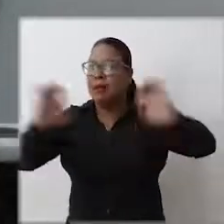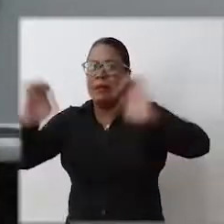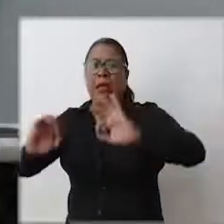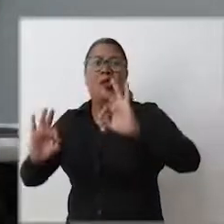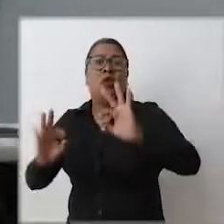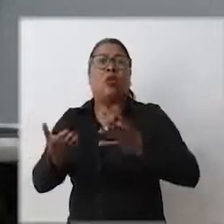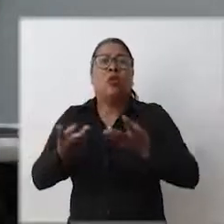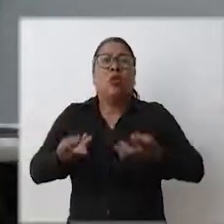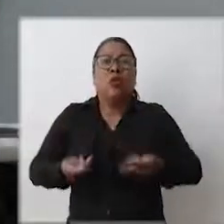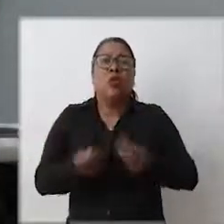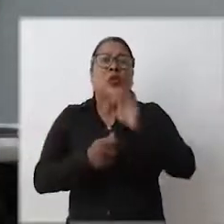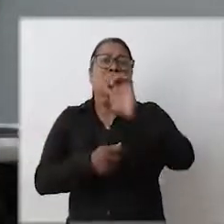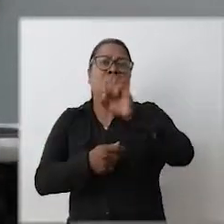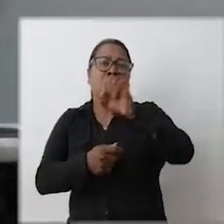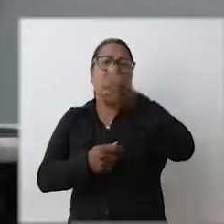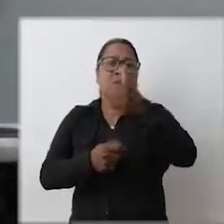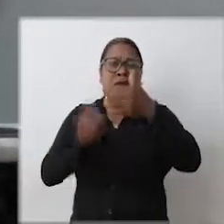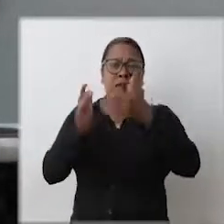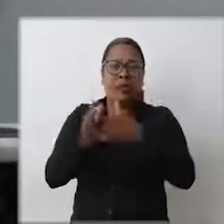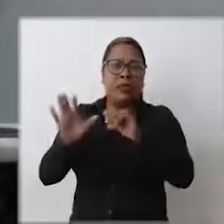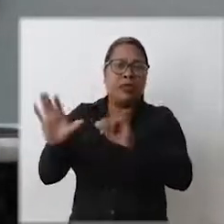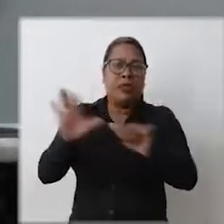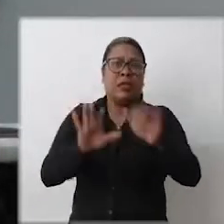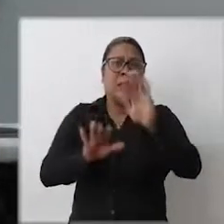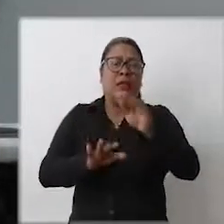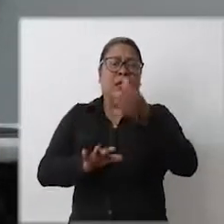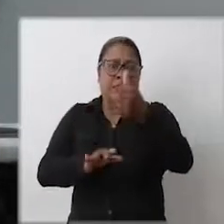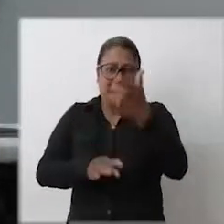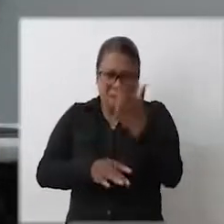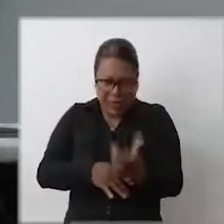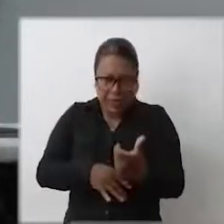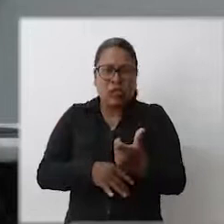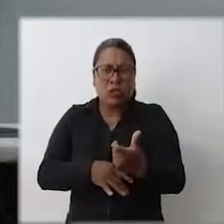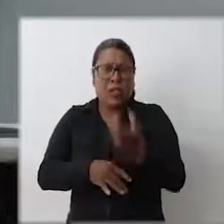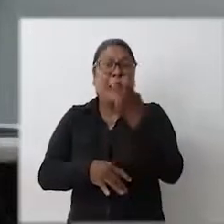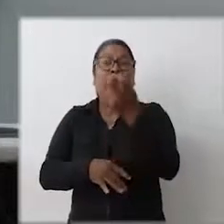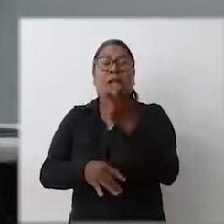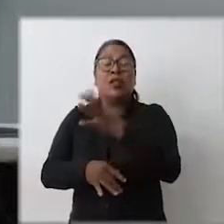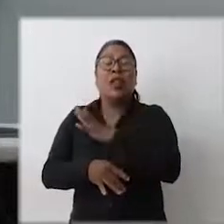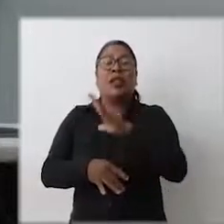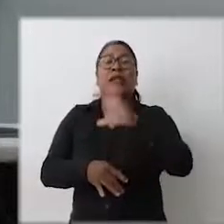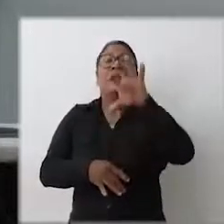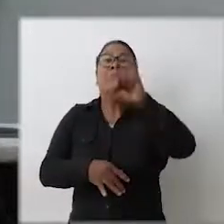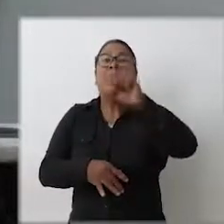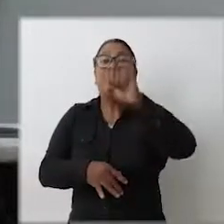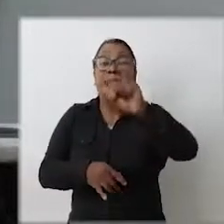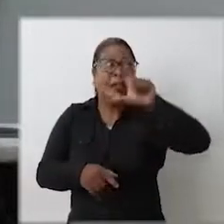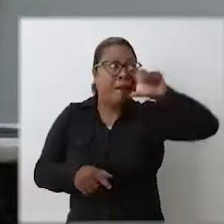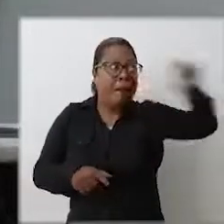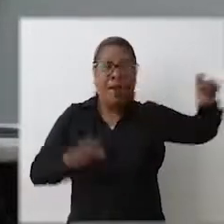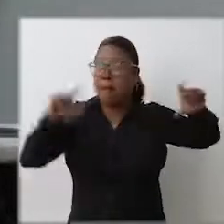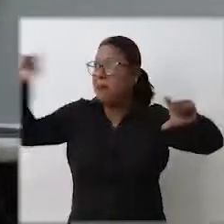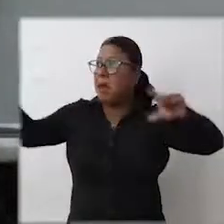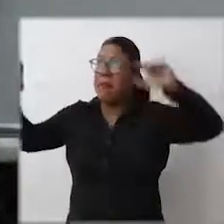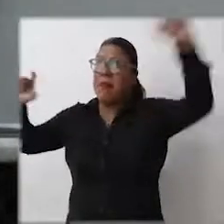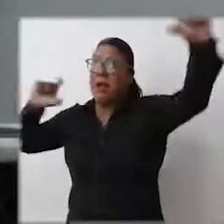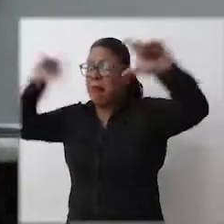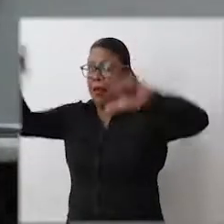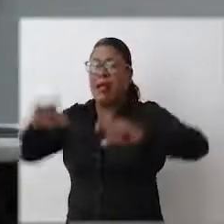se promoverá y difundirá toda esta información apta para todas las edades, desde escolares hasta